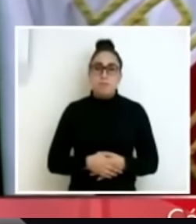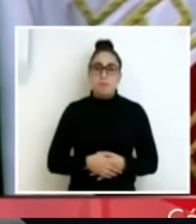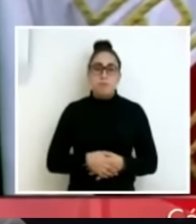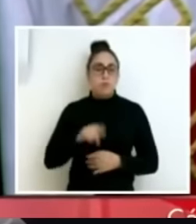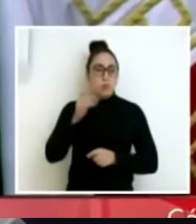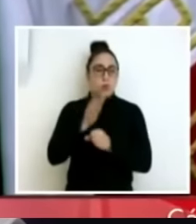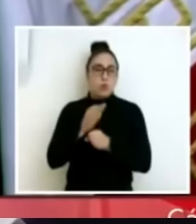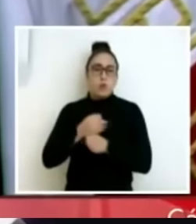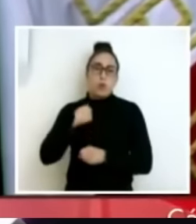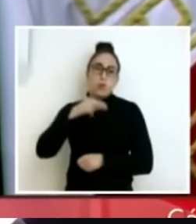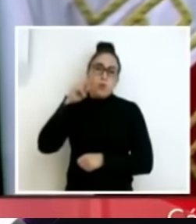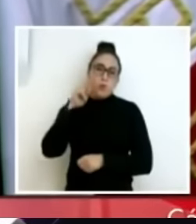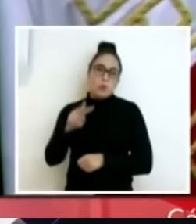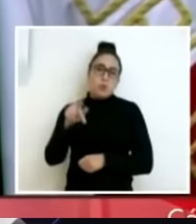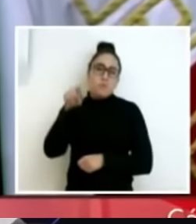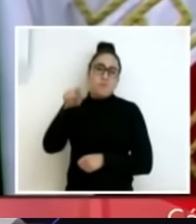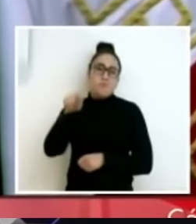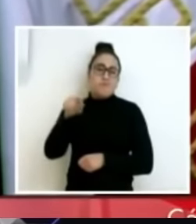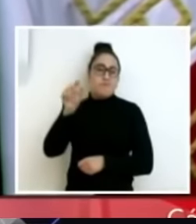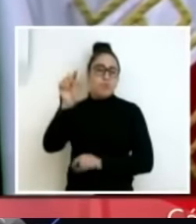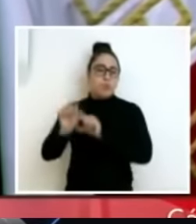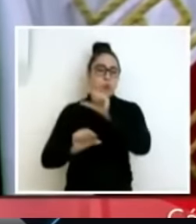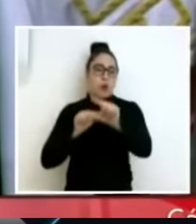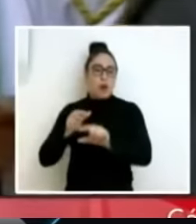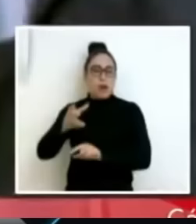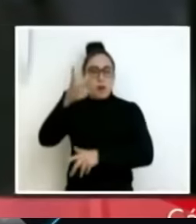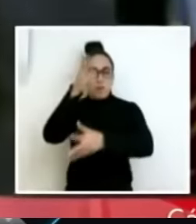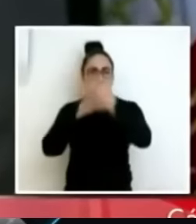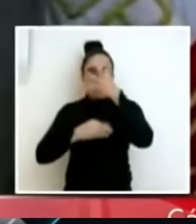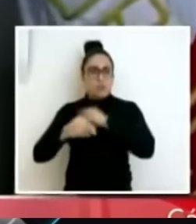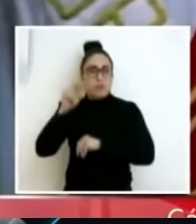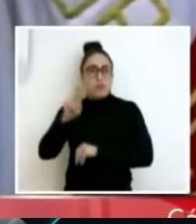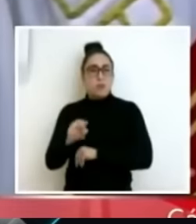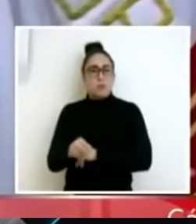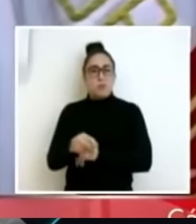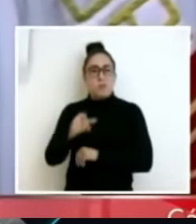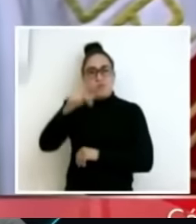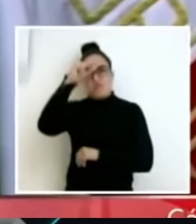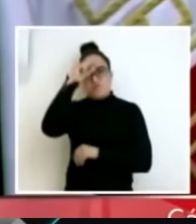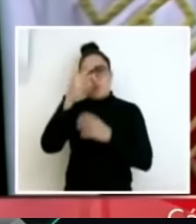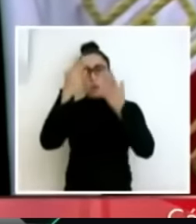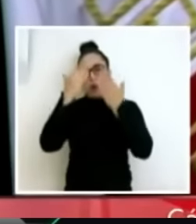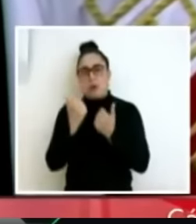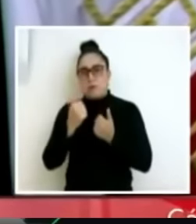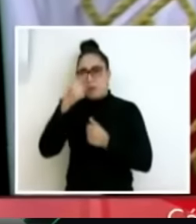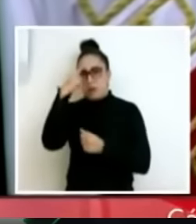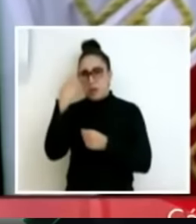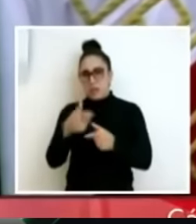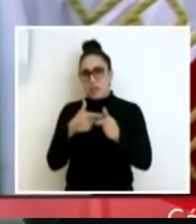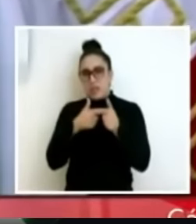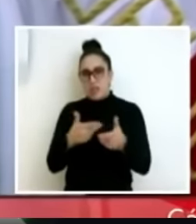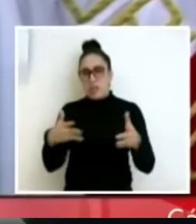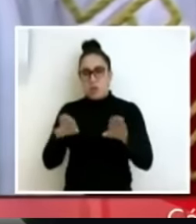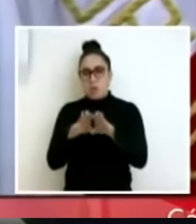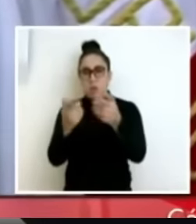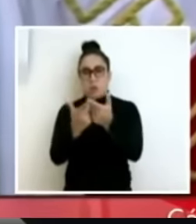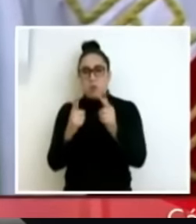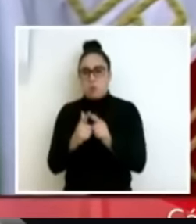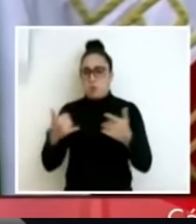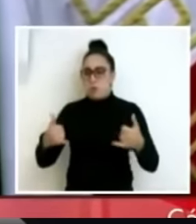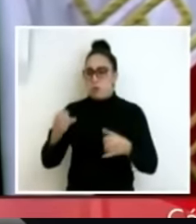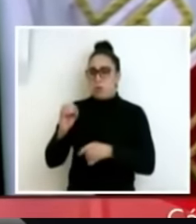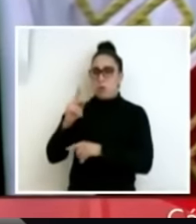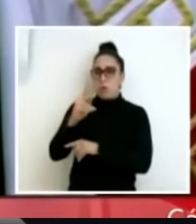aprendido del sitio y el lugar donde los ha colocado la historia. Poco han aprendido que el juicio